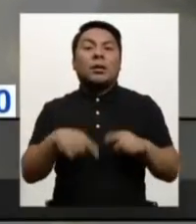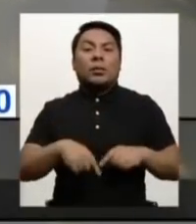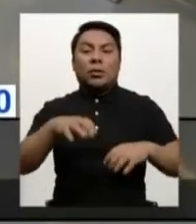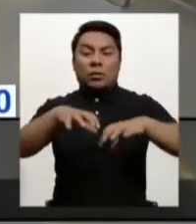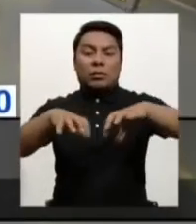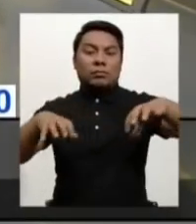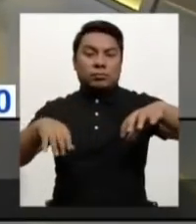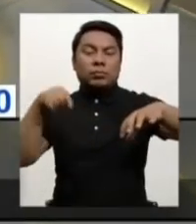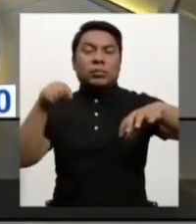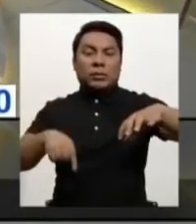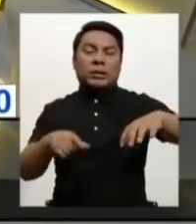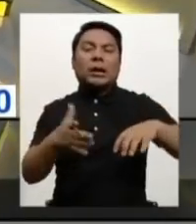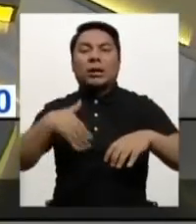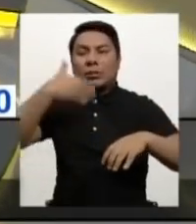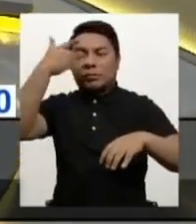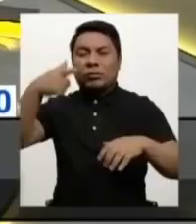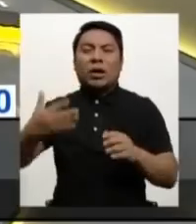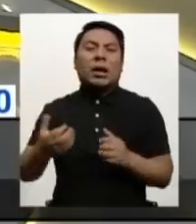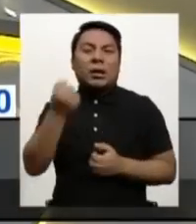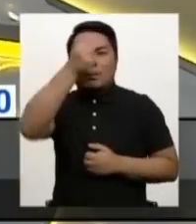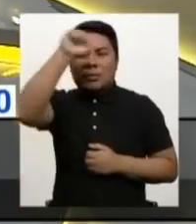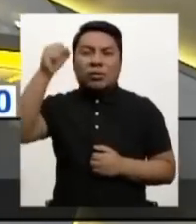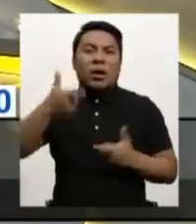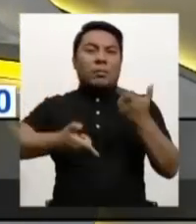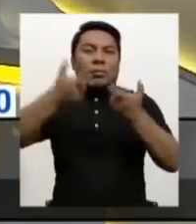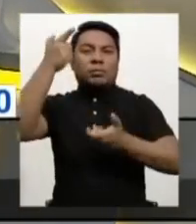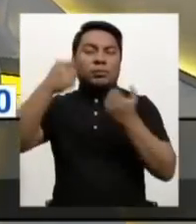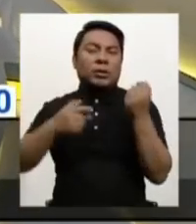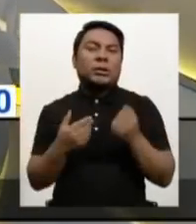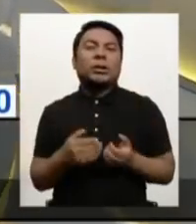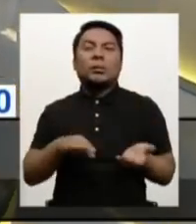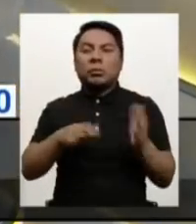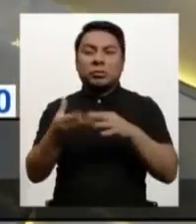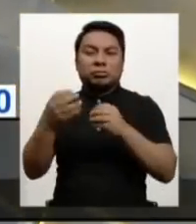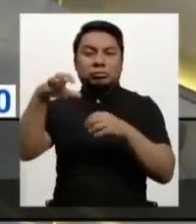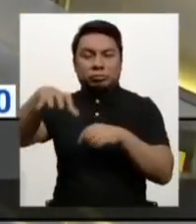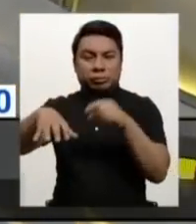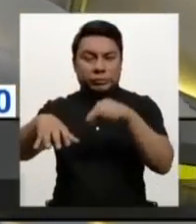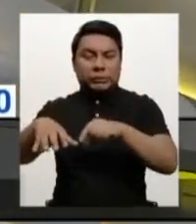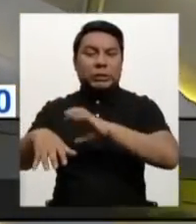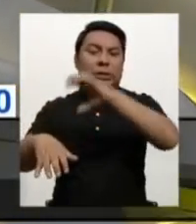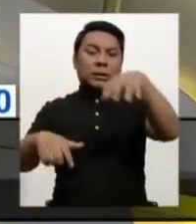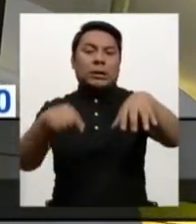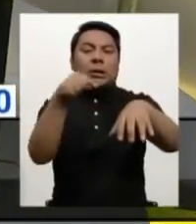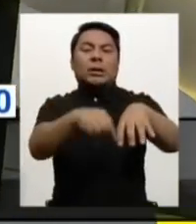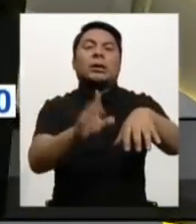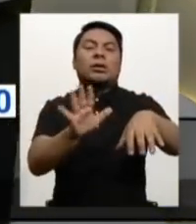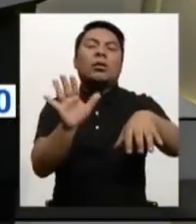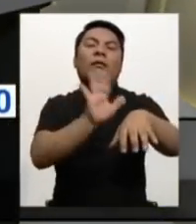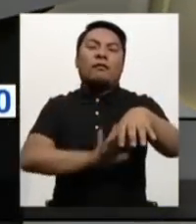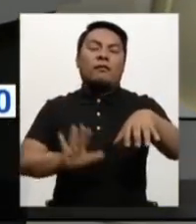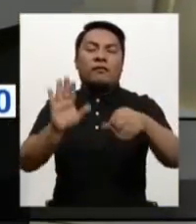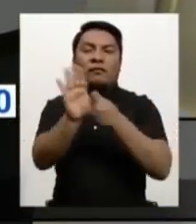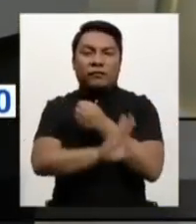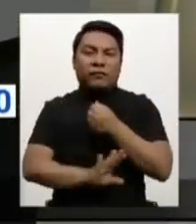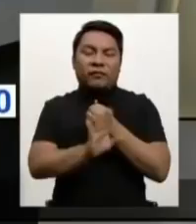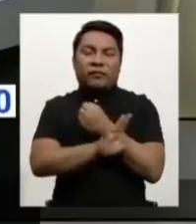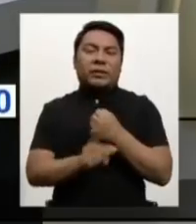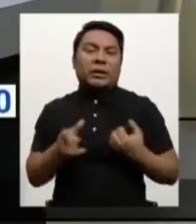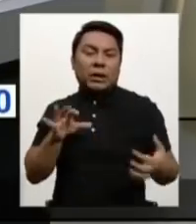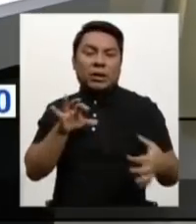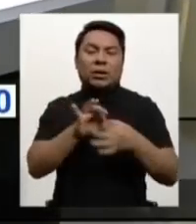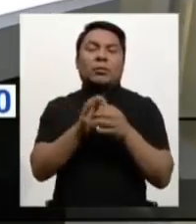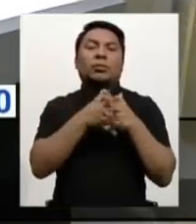que se calcula una organización racca está siendo masacrada silenciosamente así se llama la organización